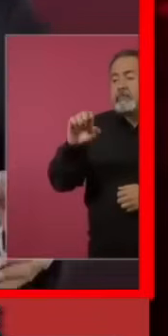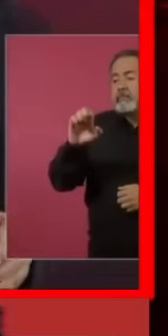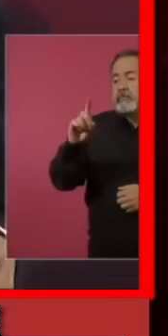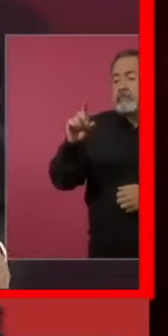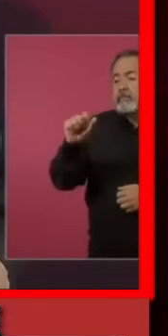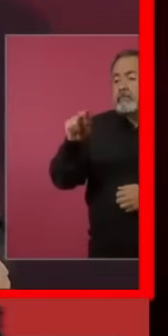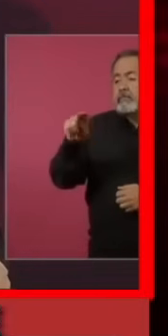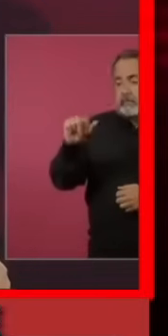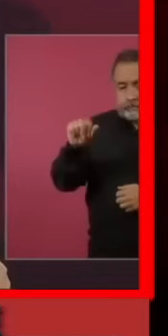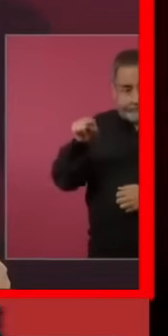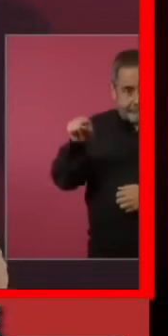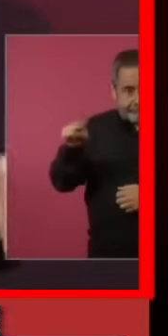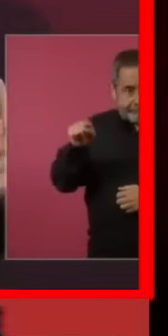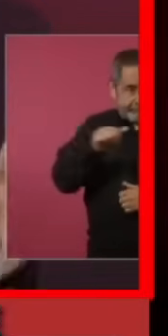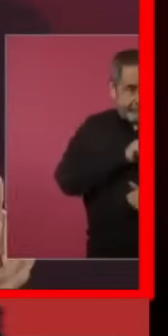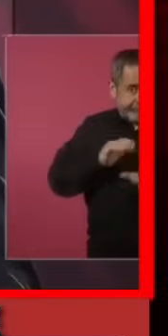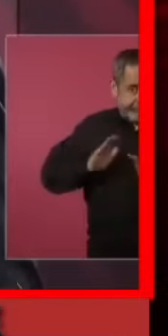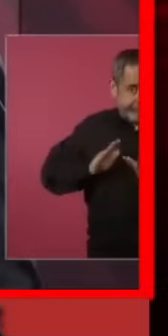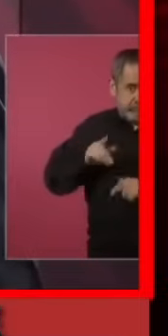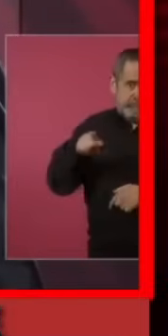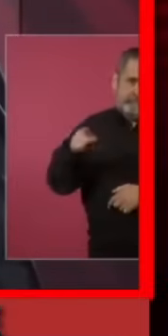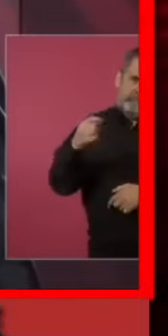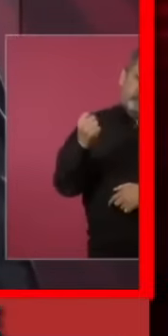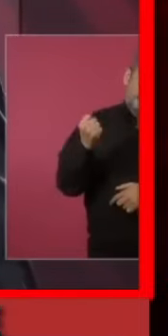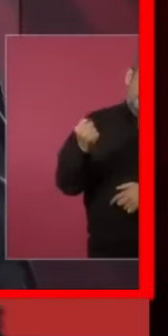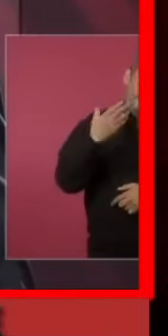parte de una institución